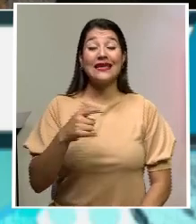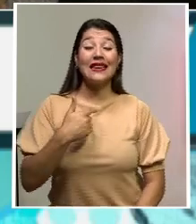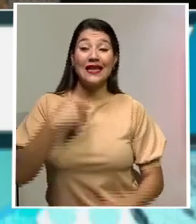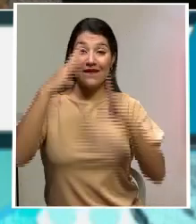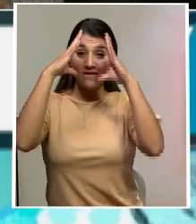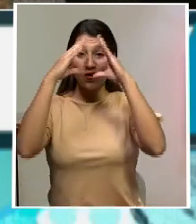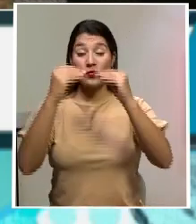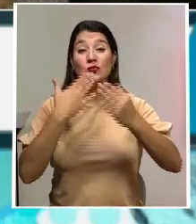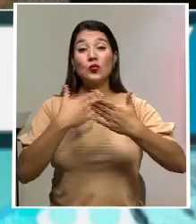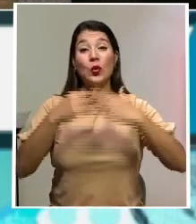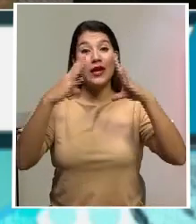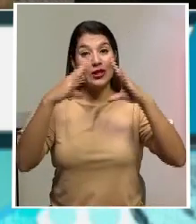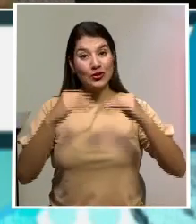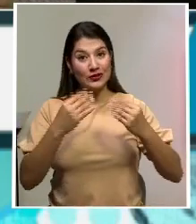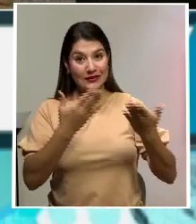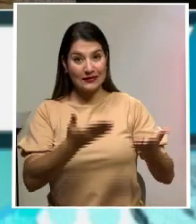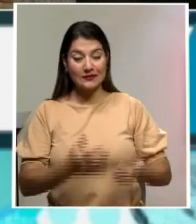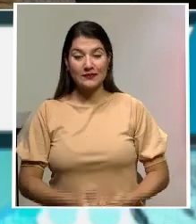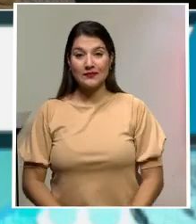Marta.